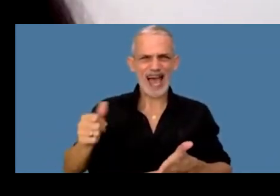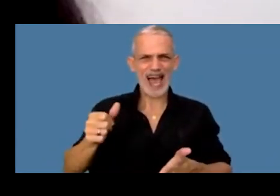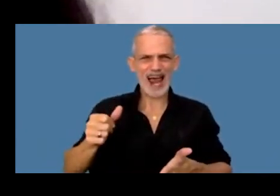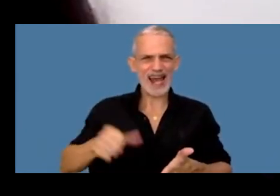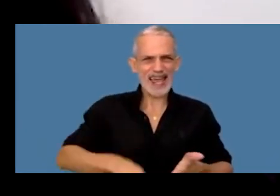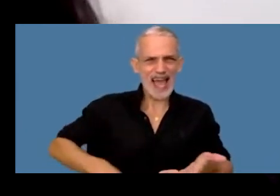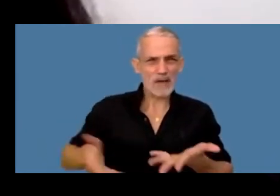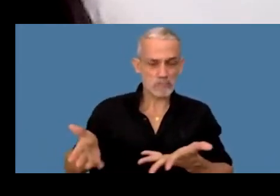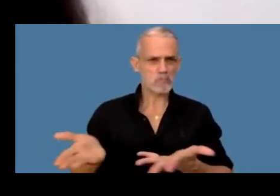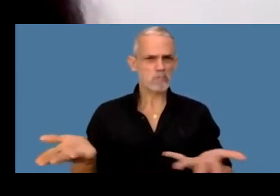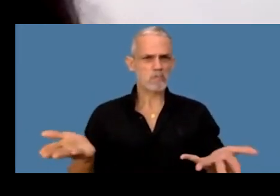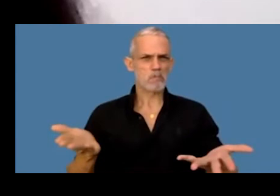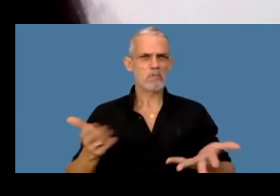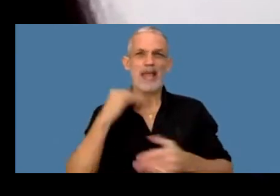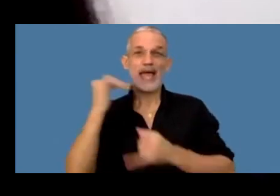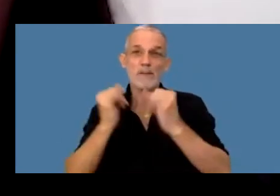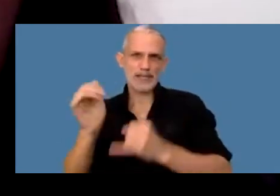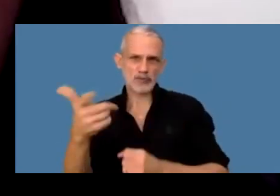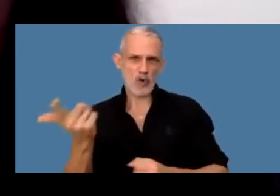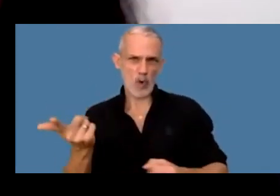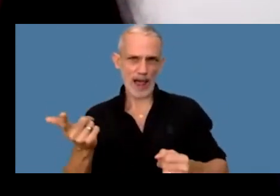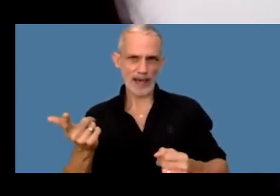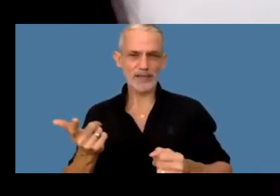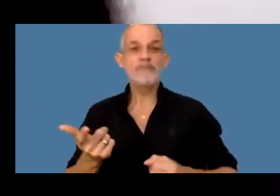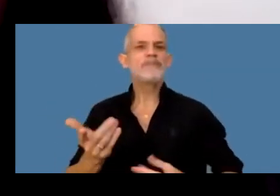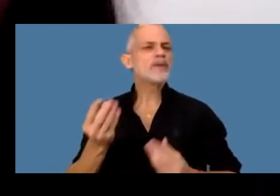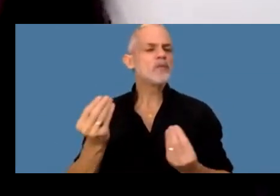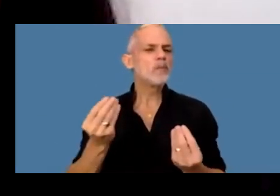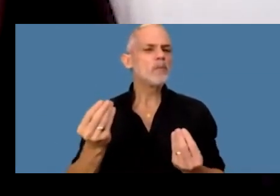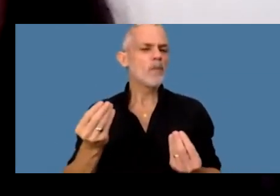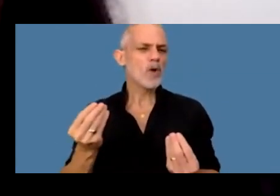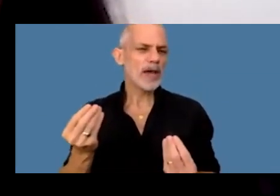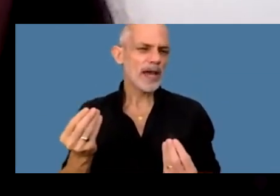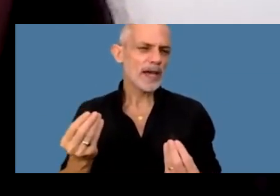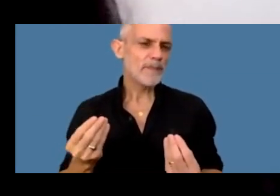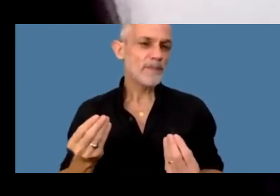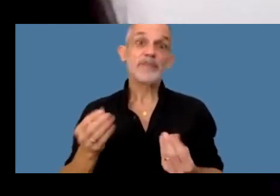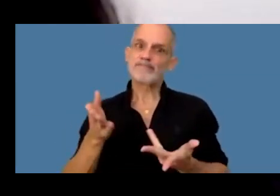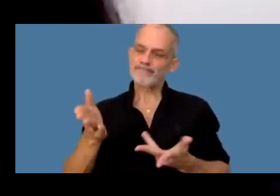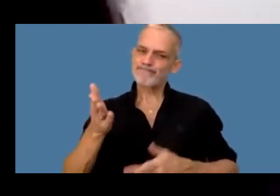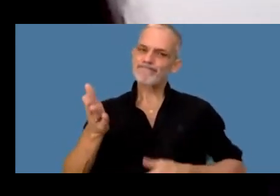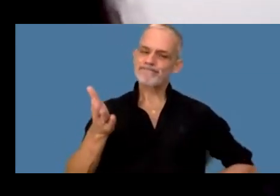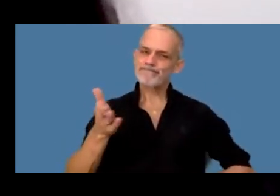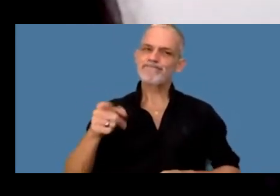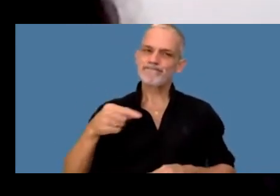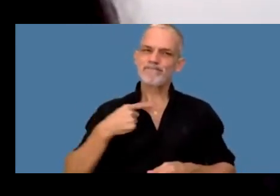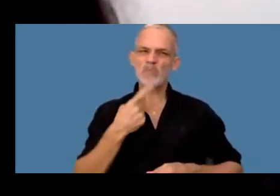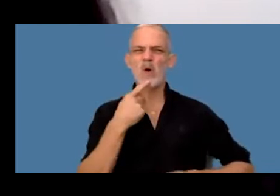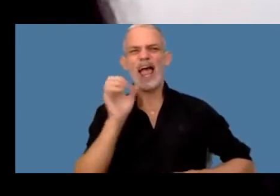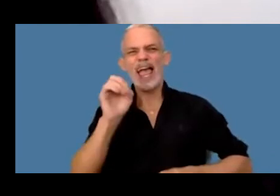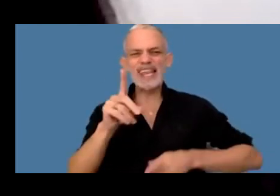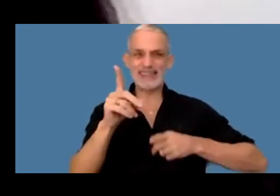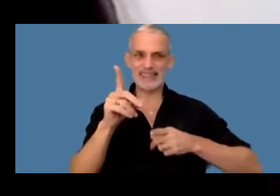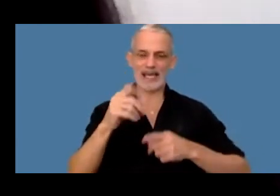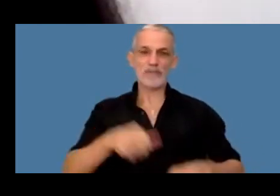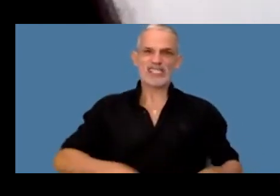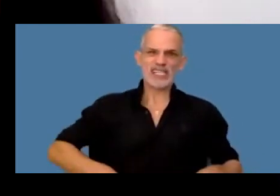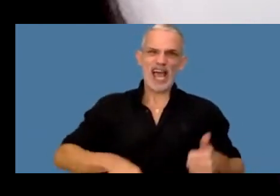es una desviación de la salud. Dentro de ese 15 o 20% seguramente hay una alta proporción de finalización por